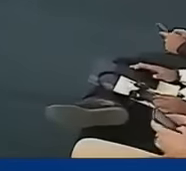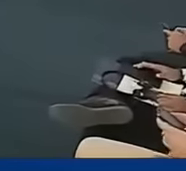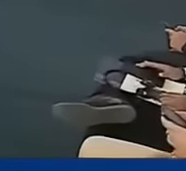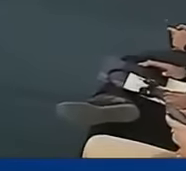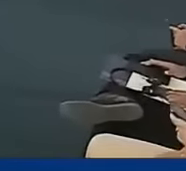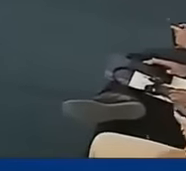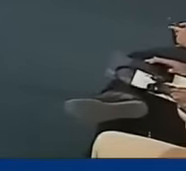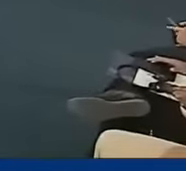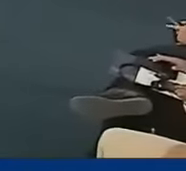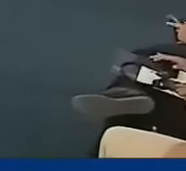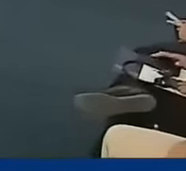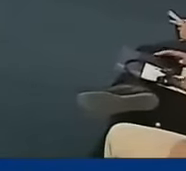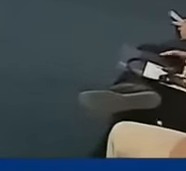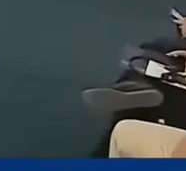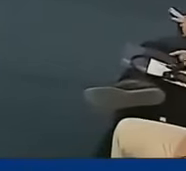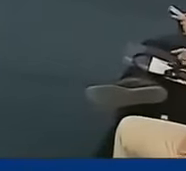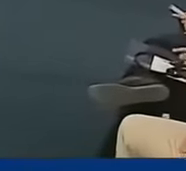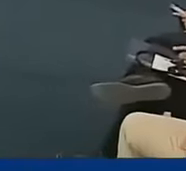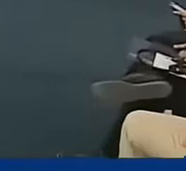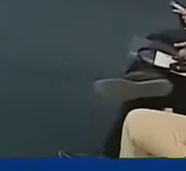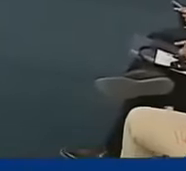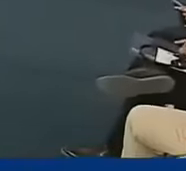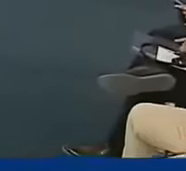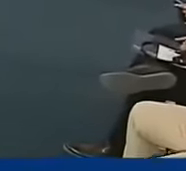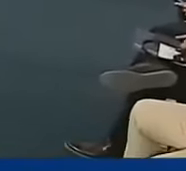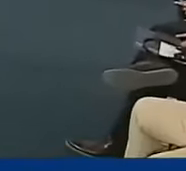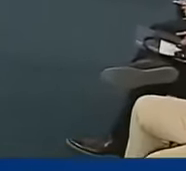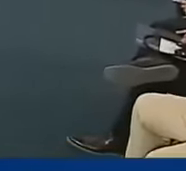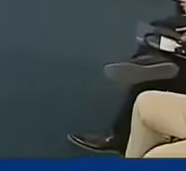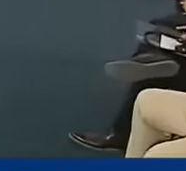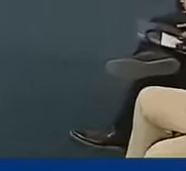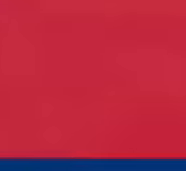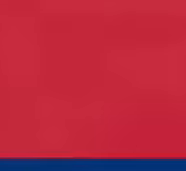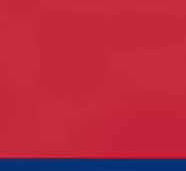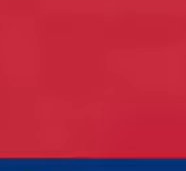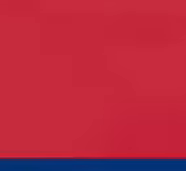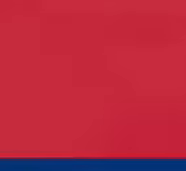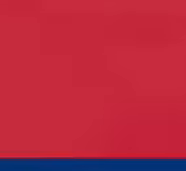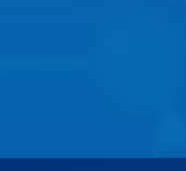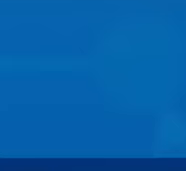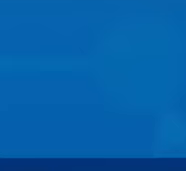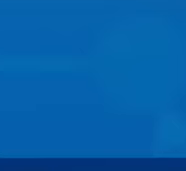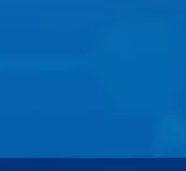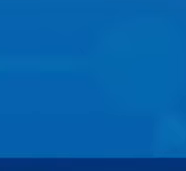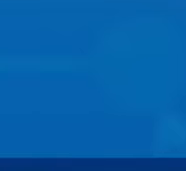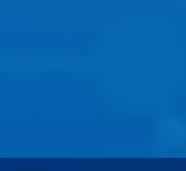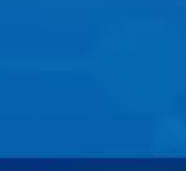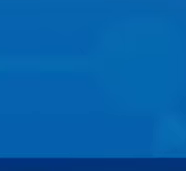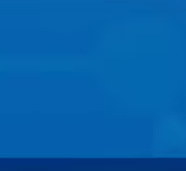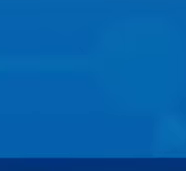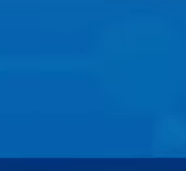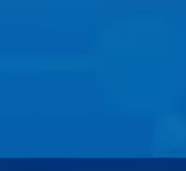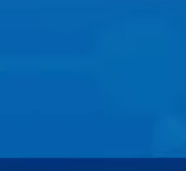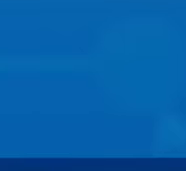colonias que se constituyeron en la República, en los Estados Unidos de